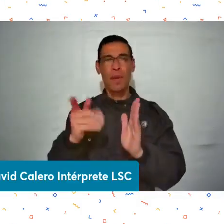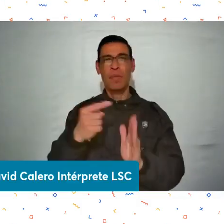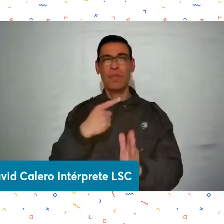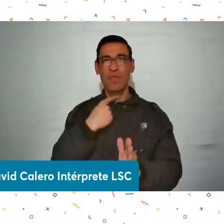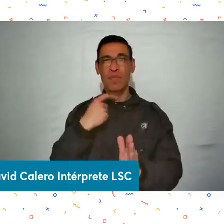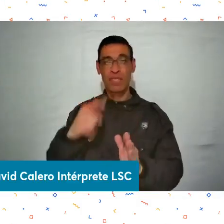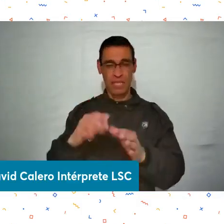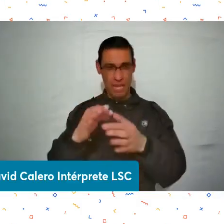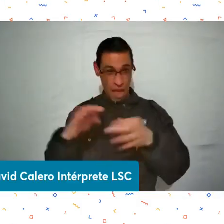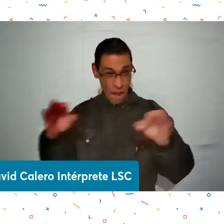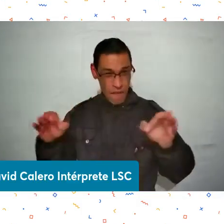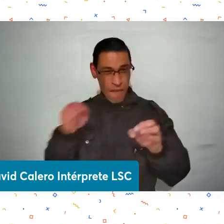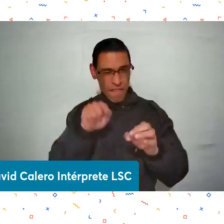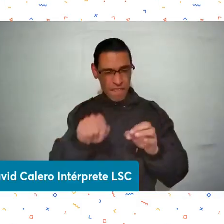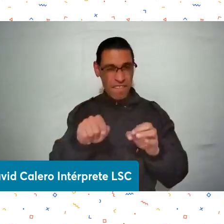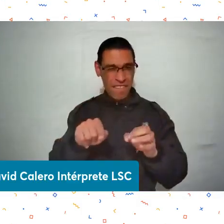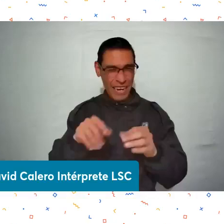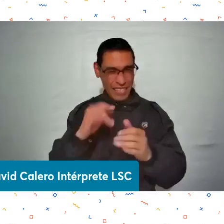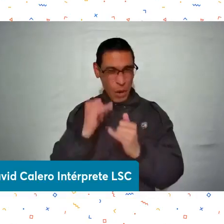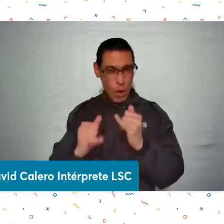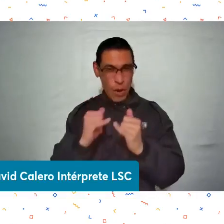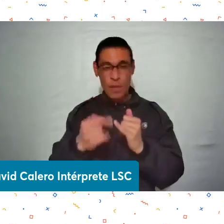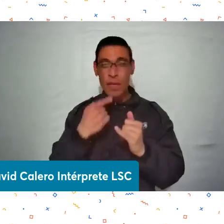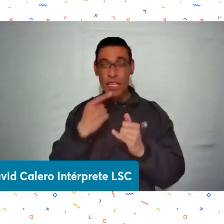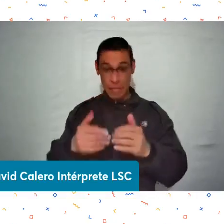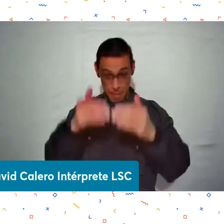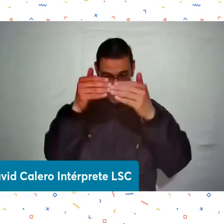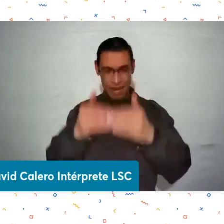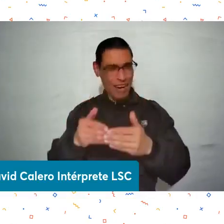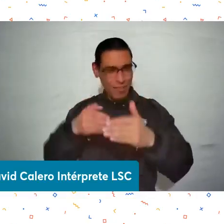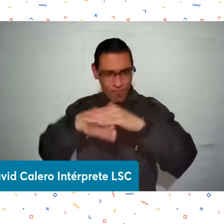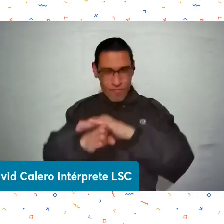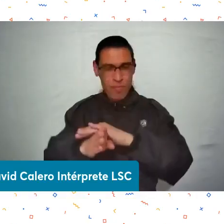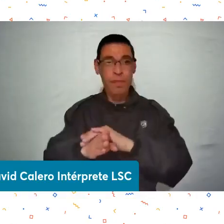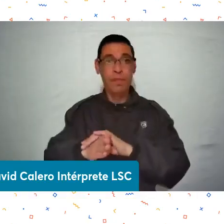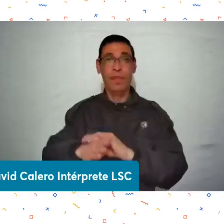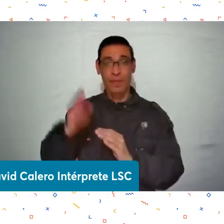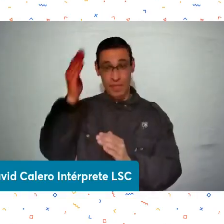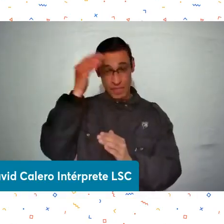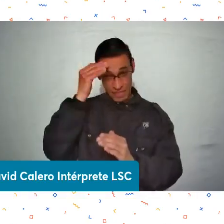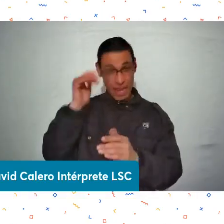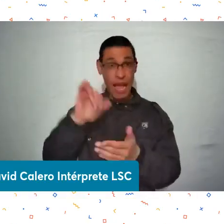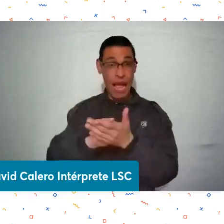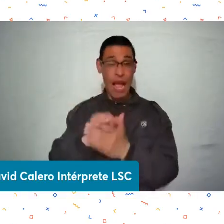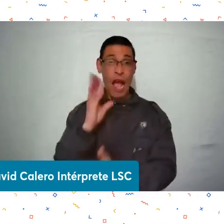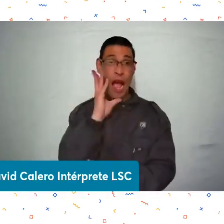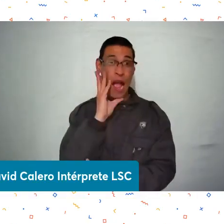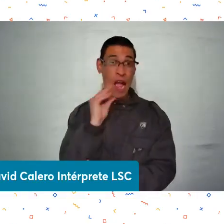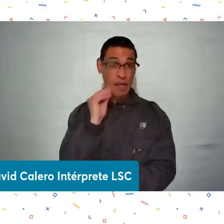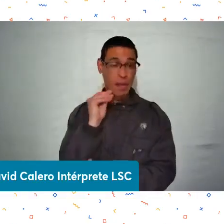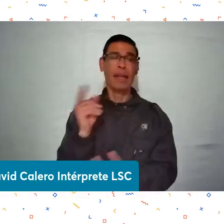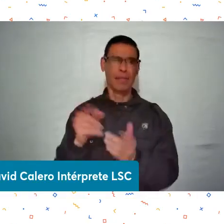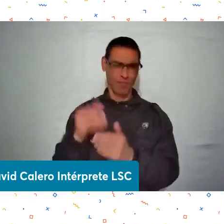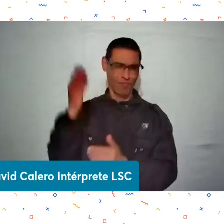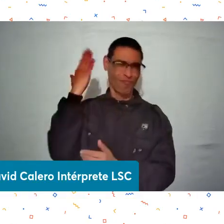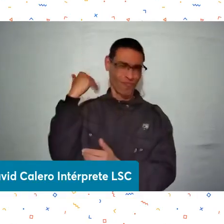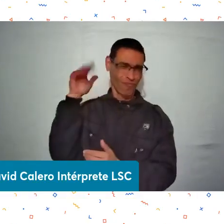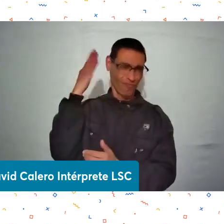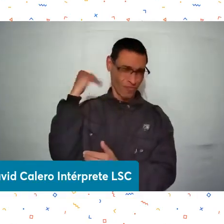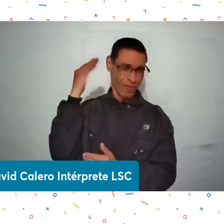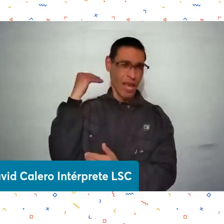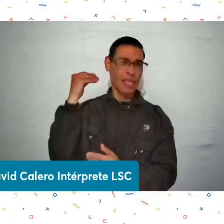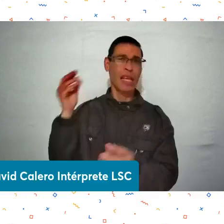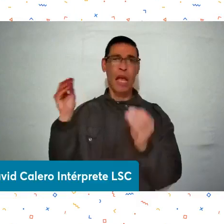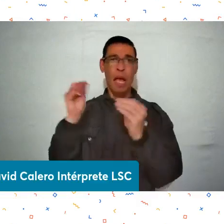hablaban del tema de la eliminación de barreras. Recuerden que estas tres experiencias y las que ya hemos compartido y las tres que nos faltan, que será